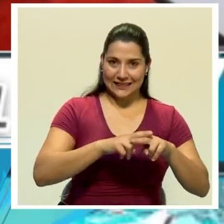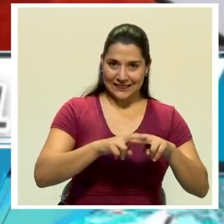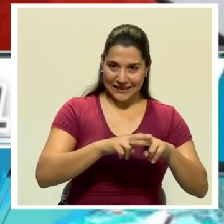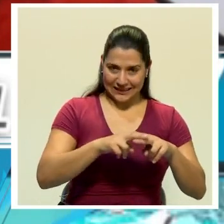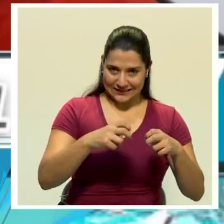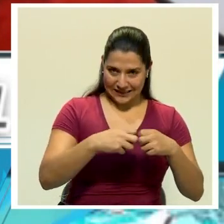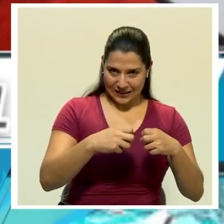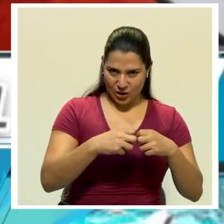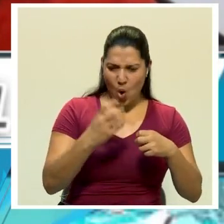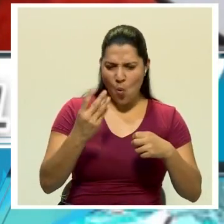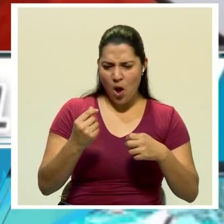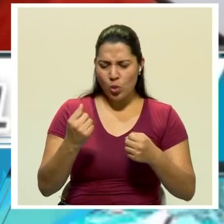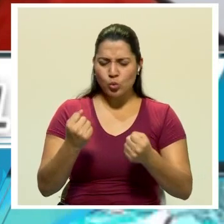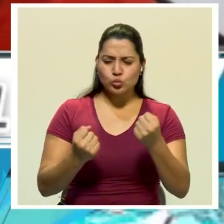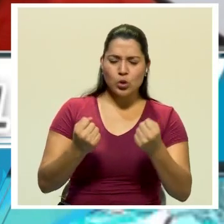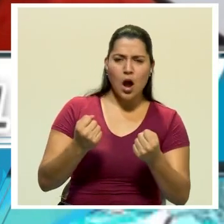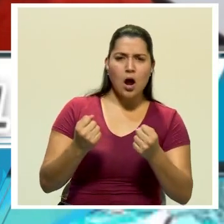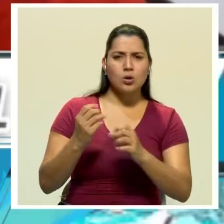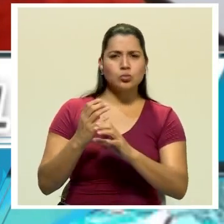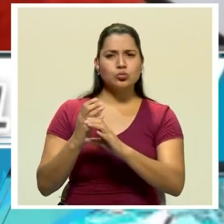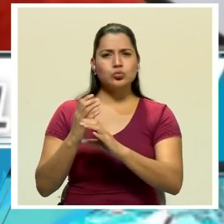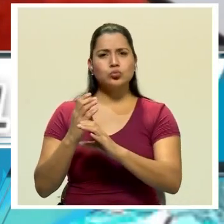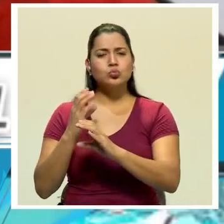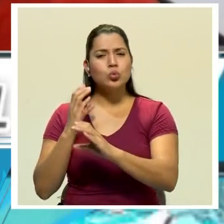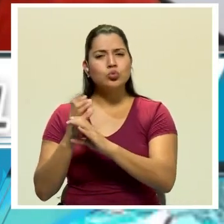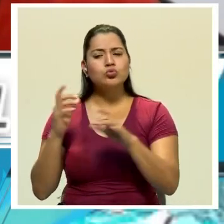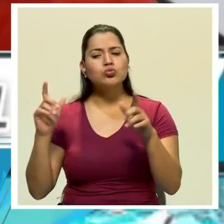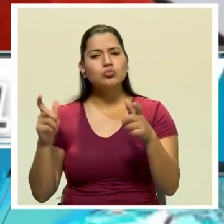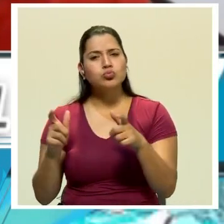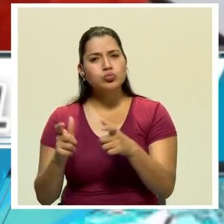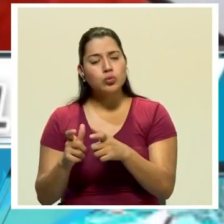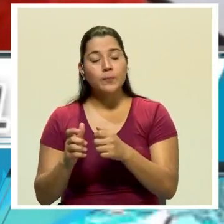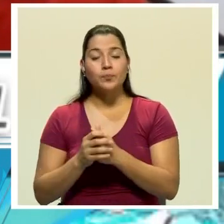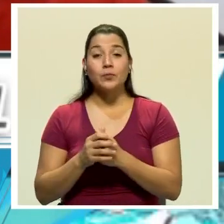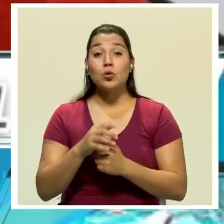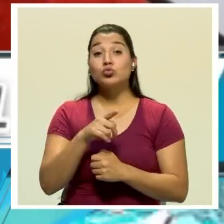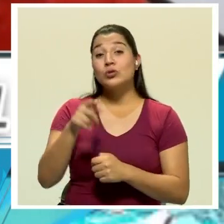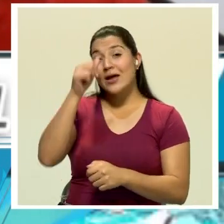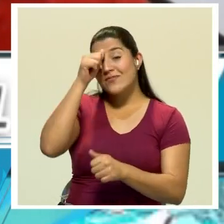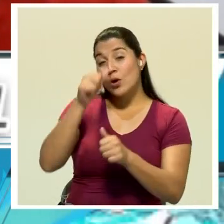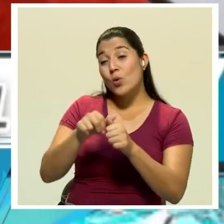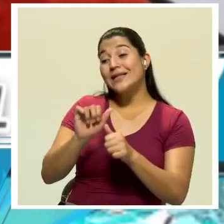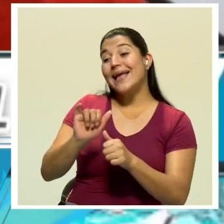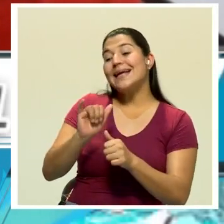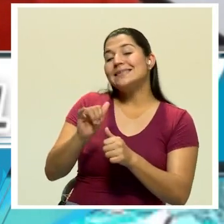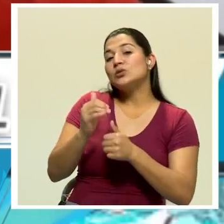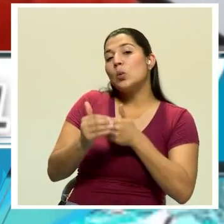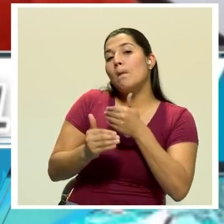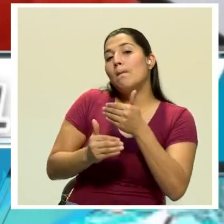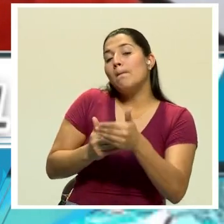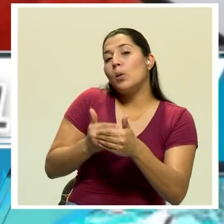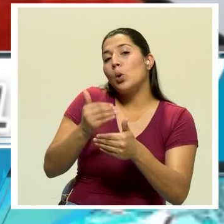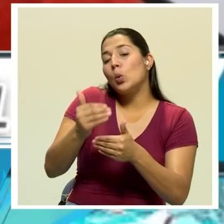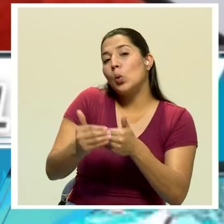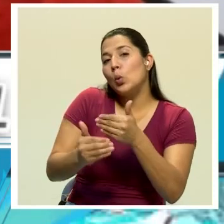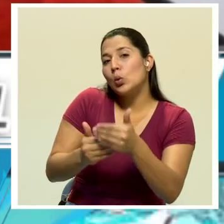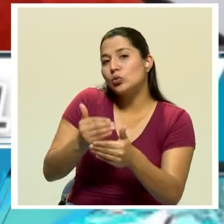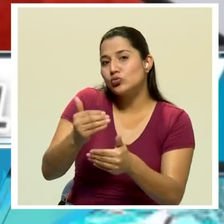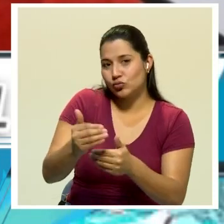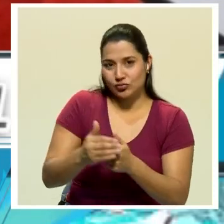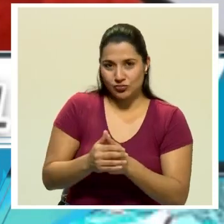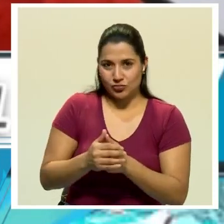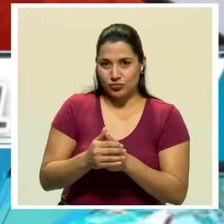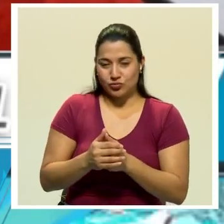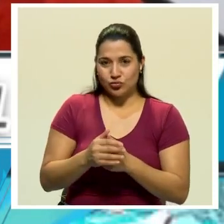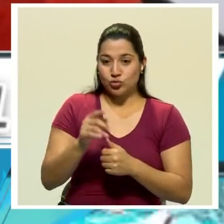de estas características? Sí, recordemos que esto es un tema paulatino, porque usted de la noche a la mañana no se